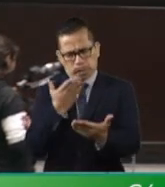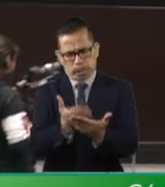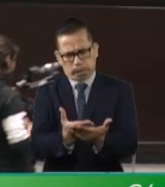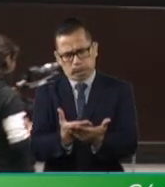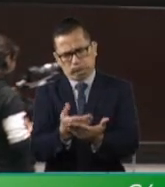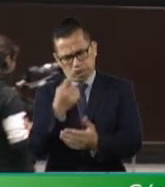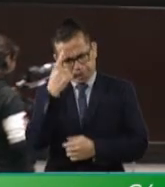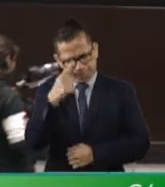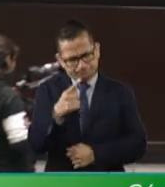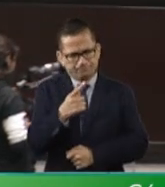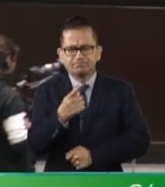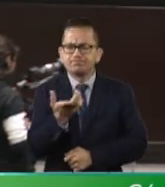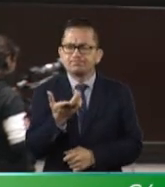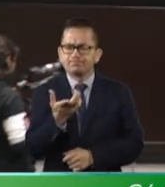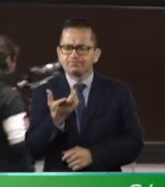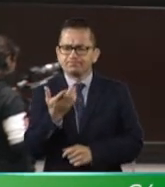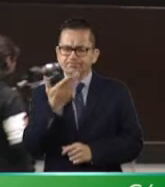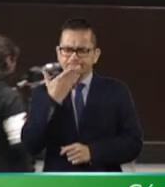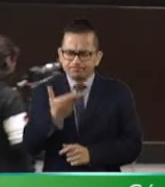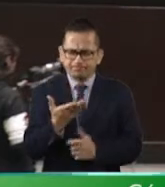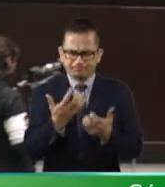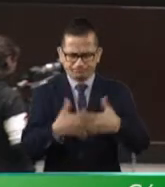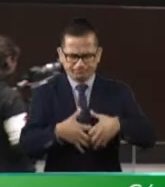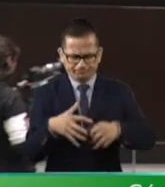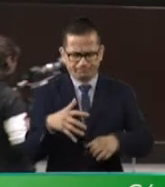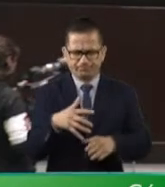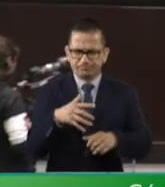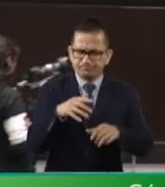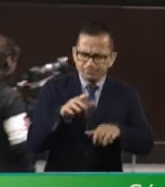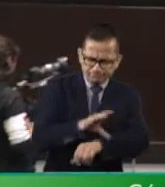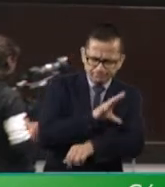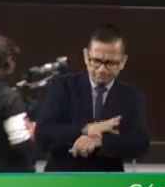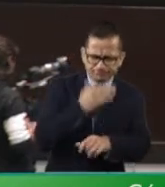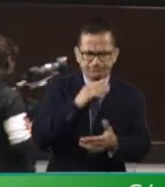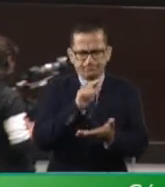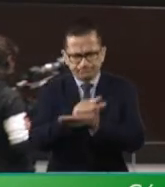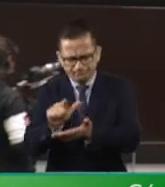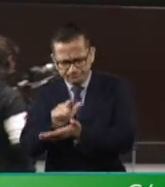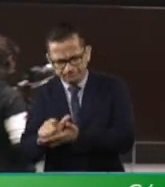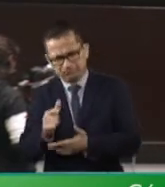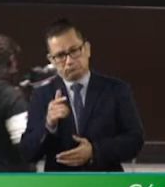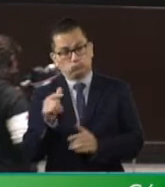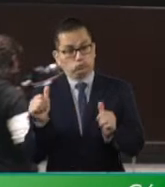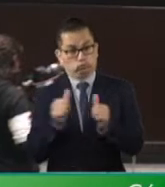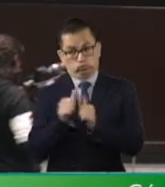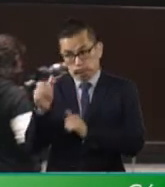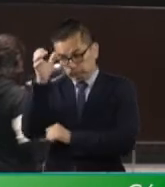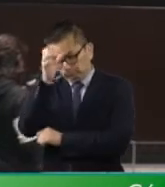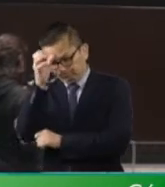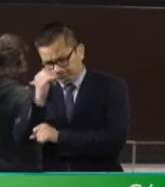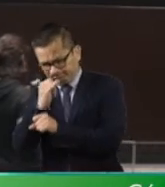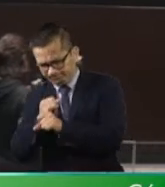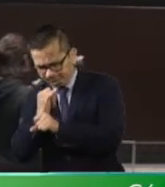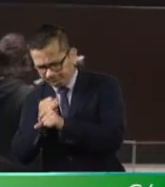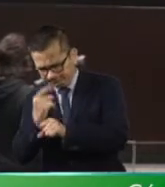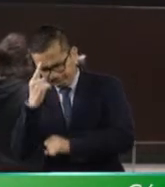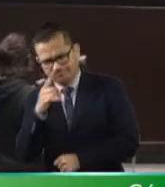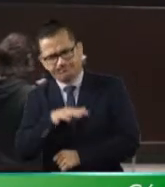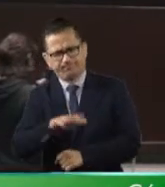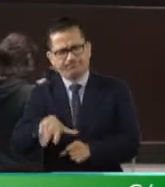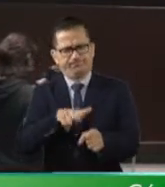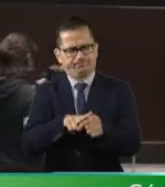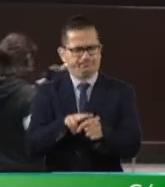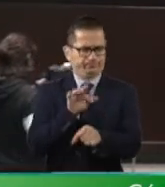objetivo garantizar energías limpias fundamentadas en investigaciones científicas y desde un enfoque sostenible. Es